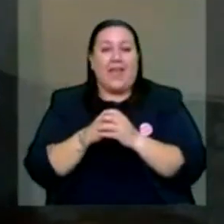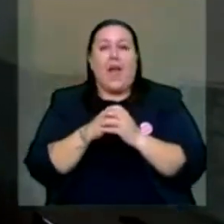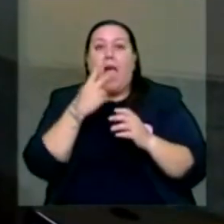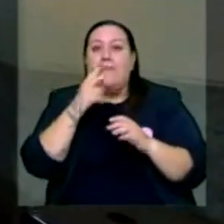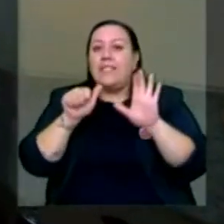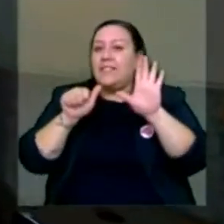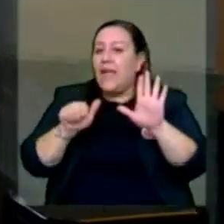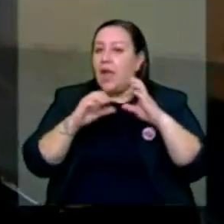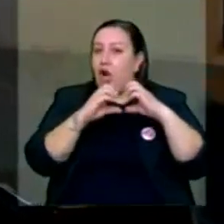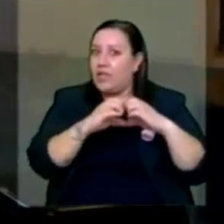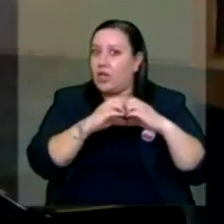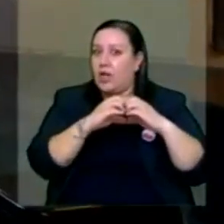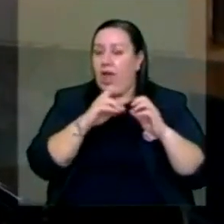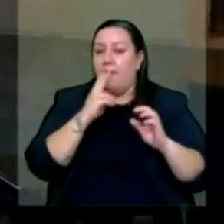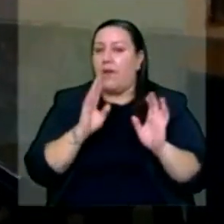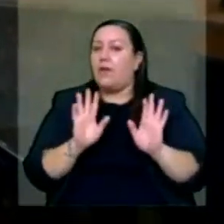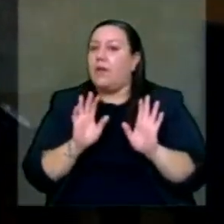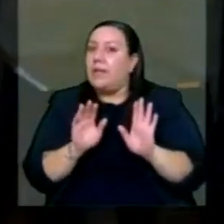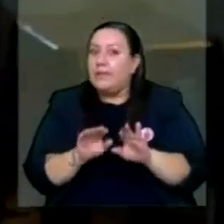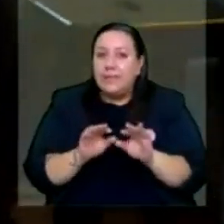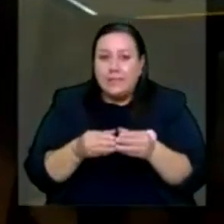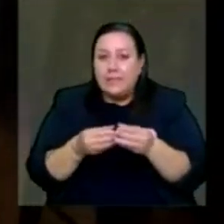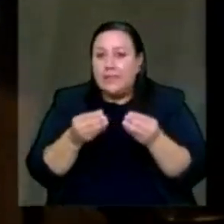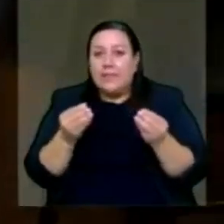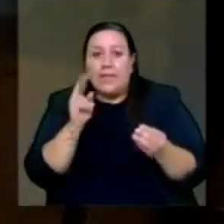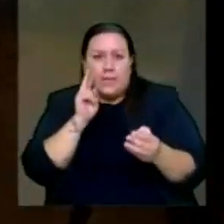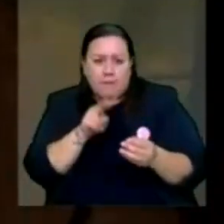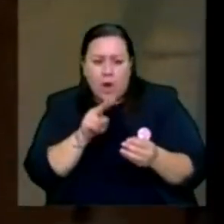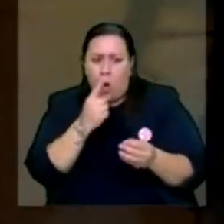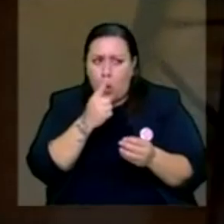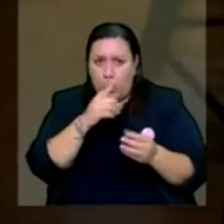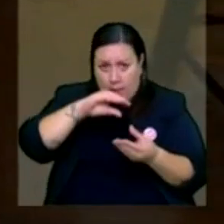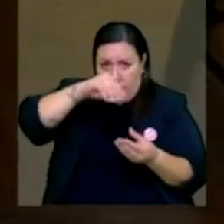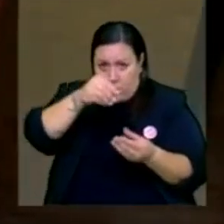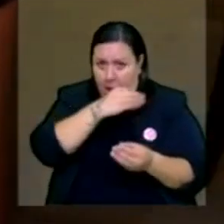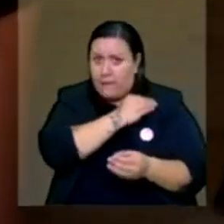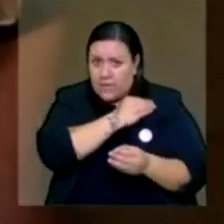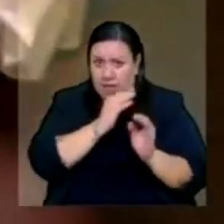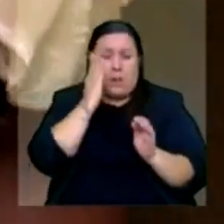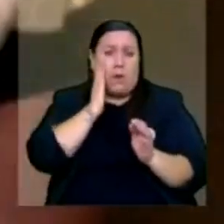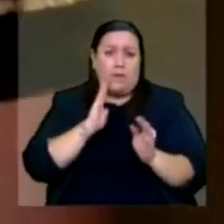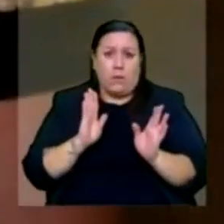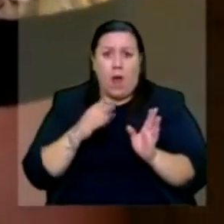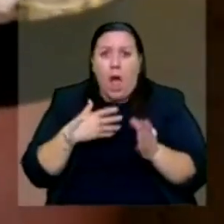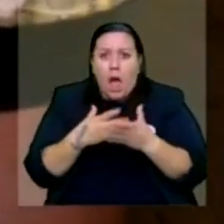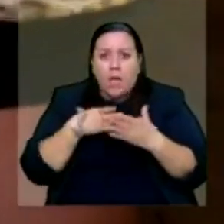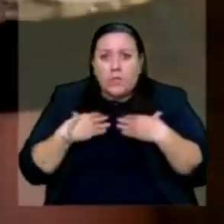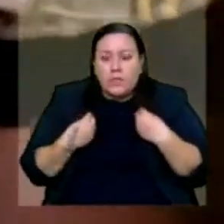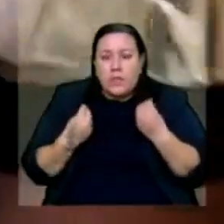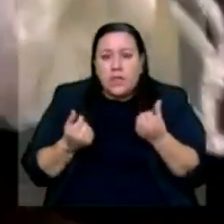dada vuelta, ¿sí? ¿Te parece? Voy a mirar. Si ves una dada vuelta, Joaquín, me avisas enseguida. ¡Ay, acá siento algo! ¡Ya tan